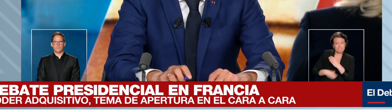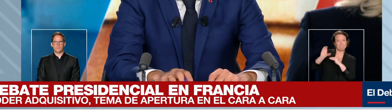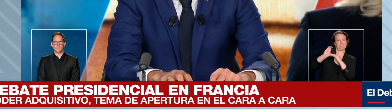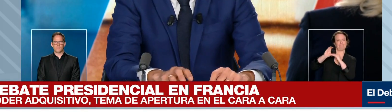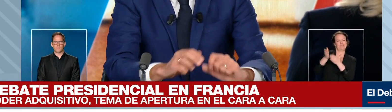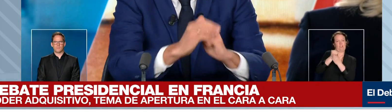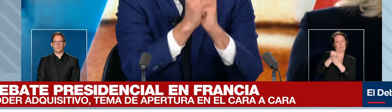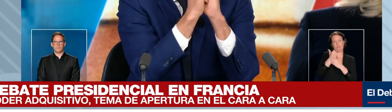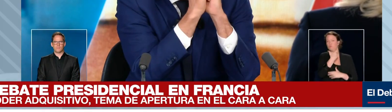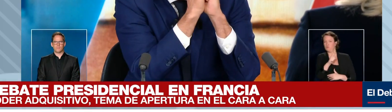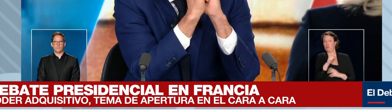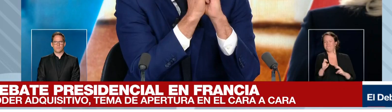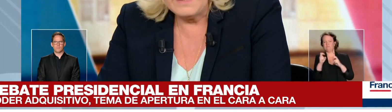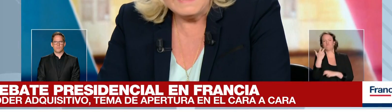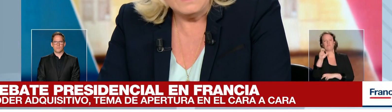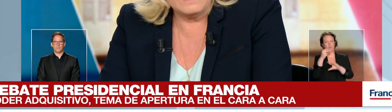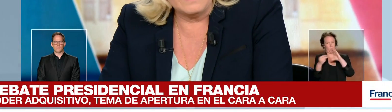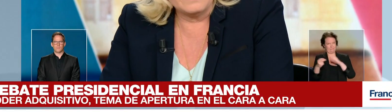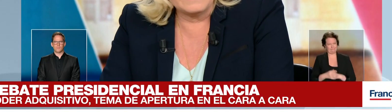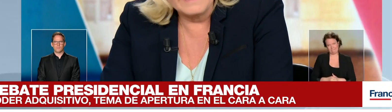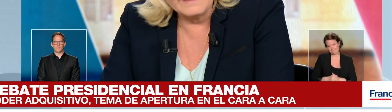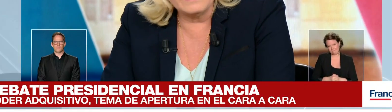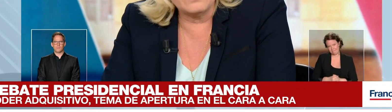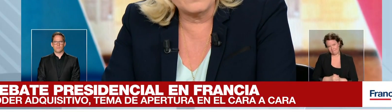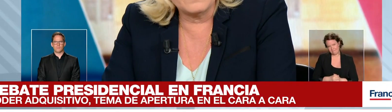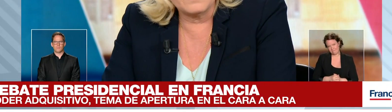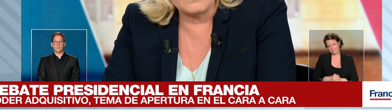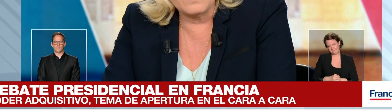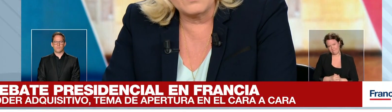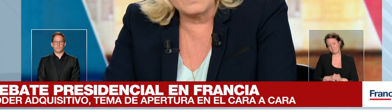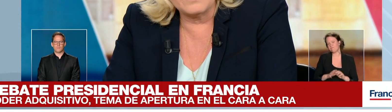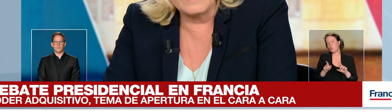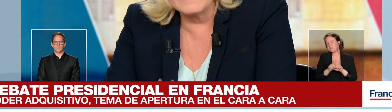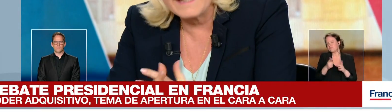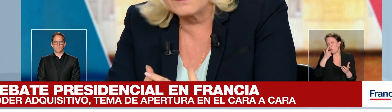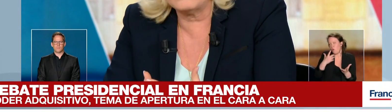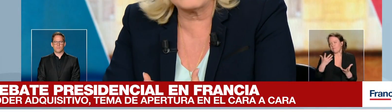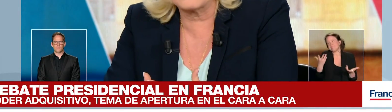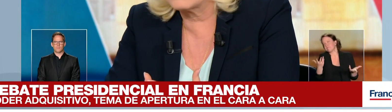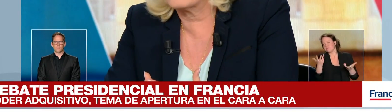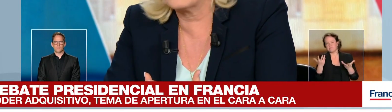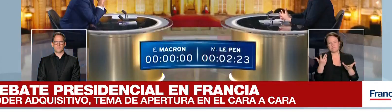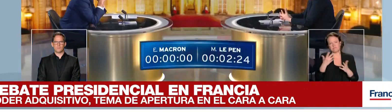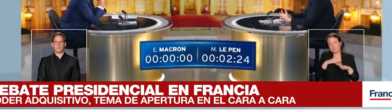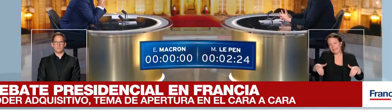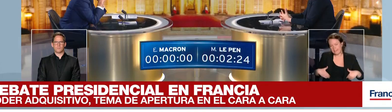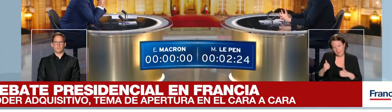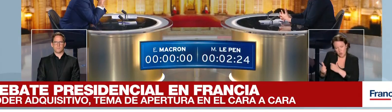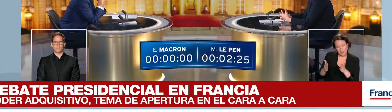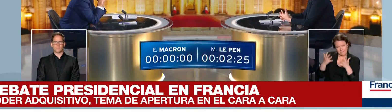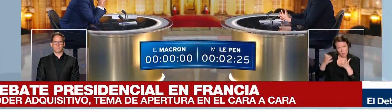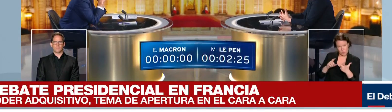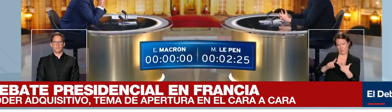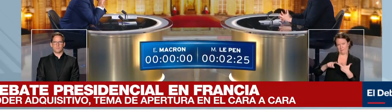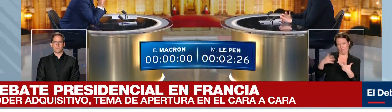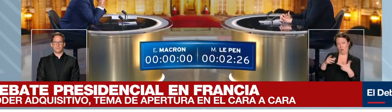tendrán un complemento de ingreso de 200 a 300 euros. Y también el último sector